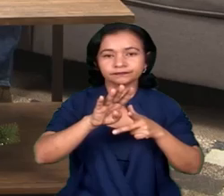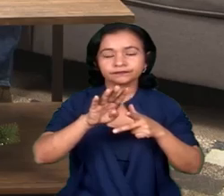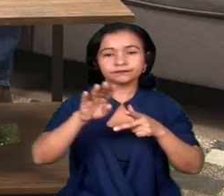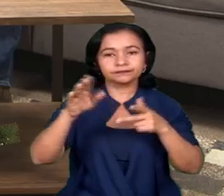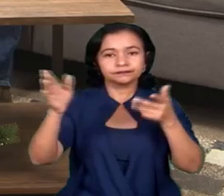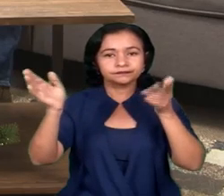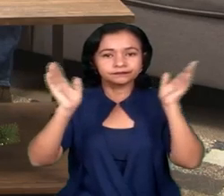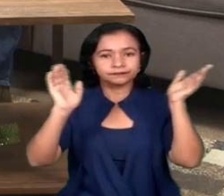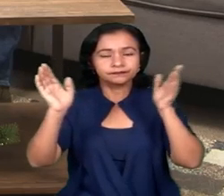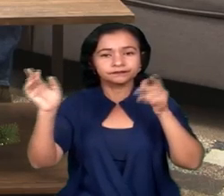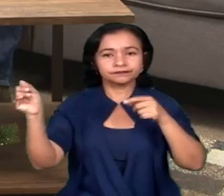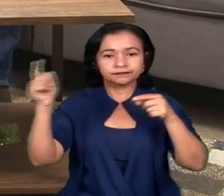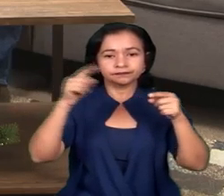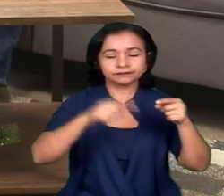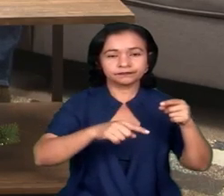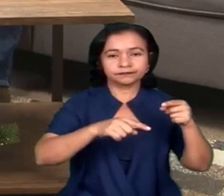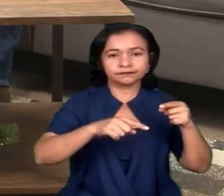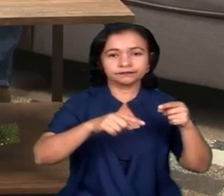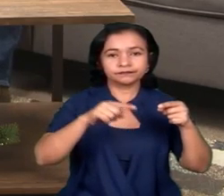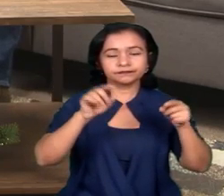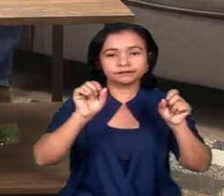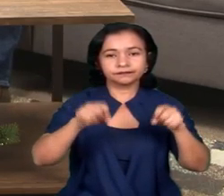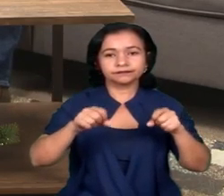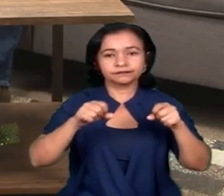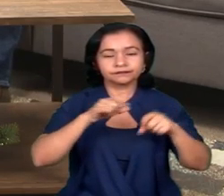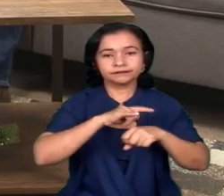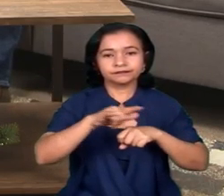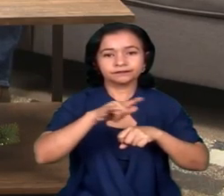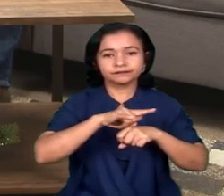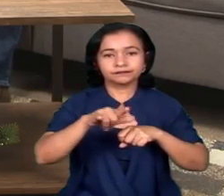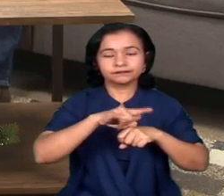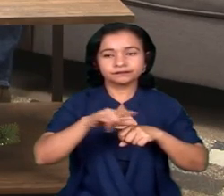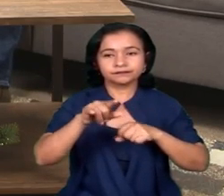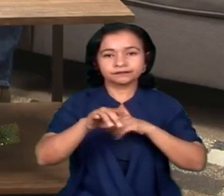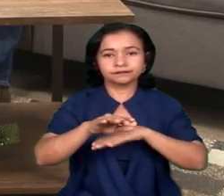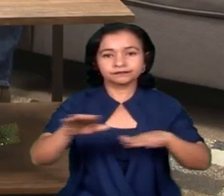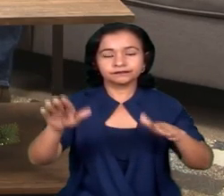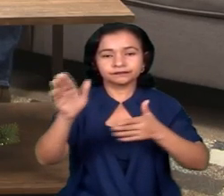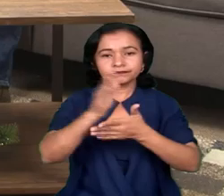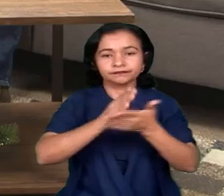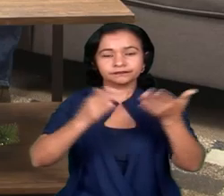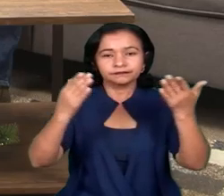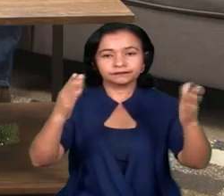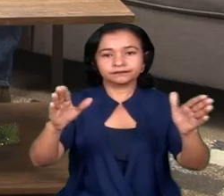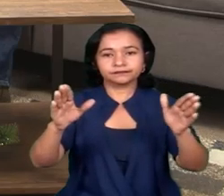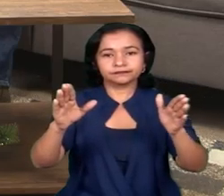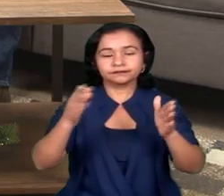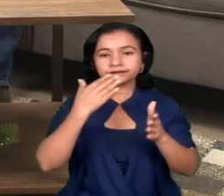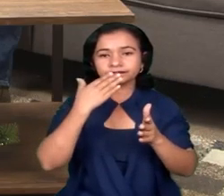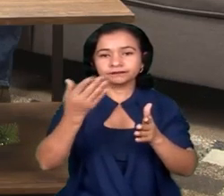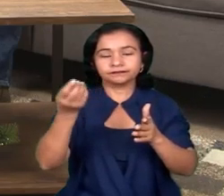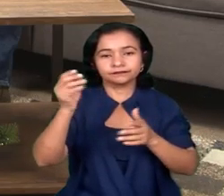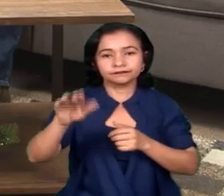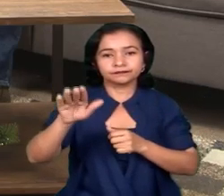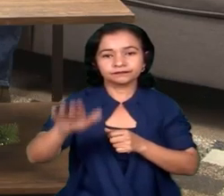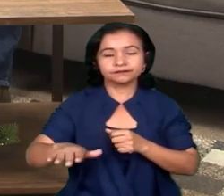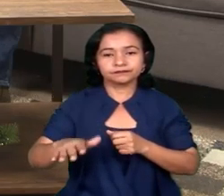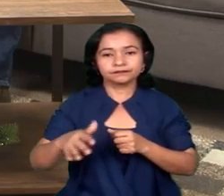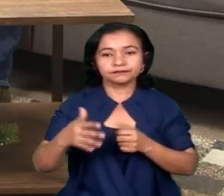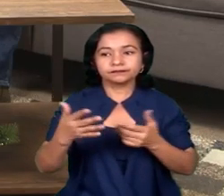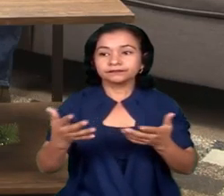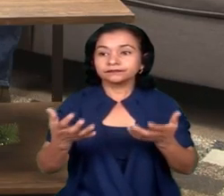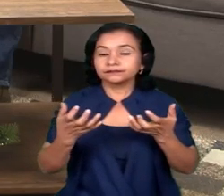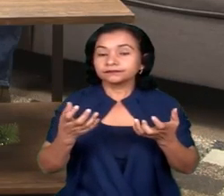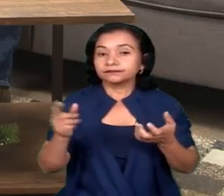en el mercado Oriental y los vamos a las 4 a poder buscar cómo terminar algunas cosas y dar ese buen precio, pero lo que más quiero es que